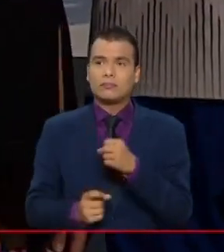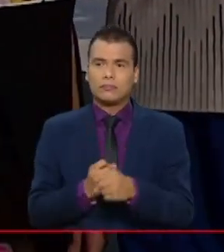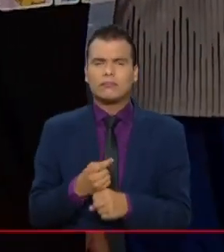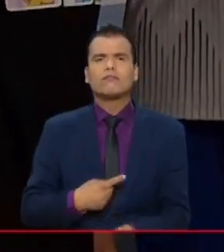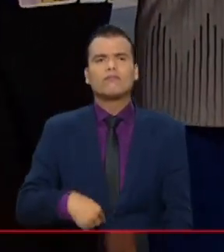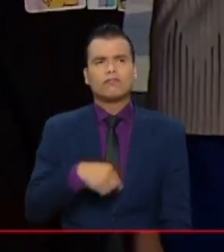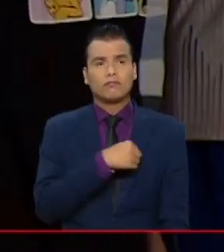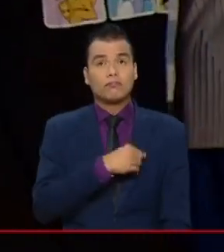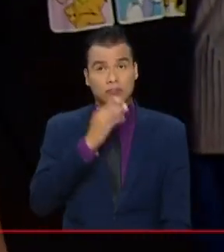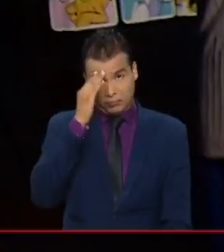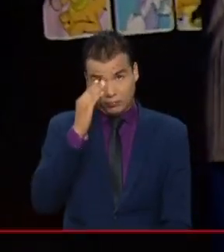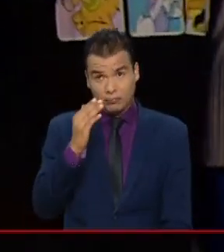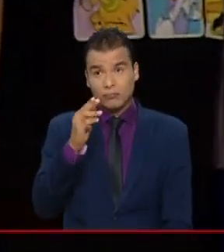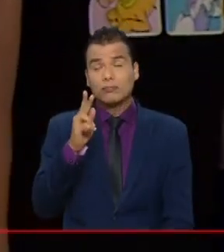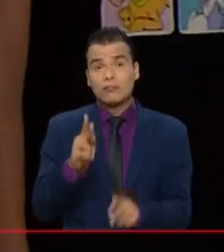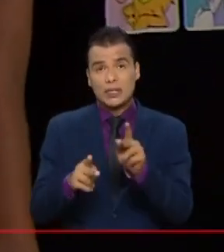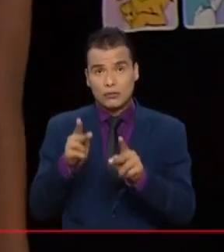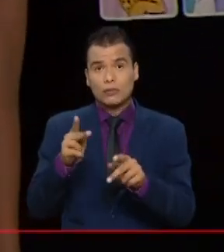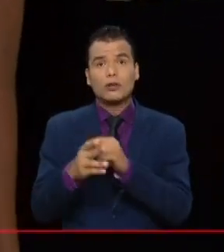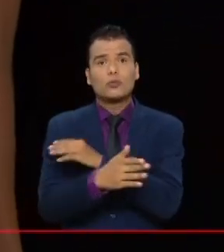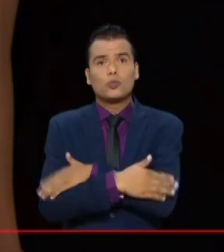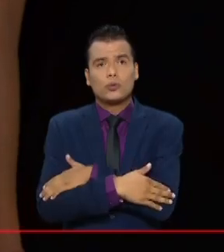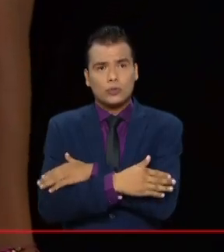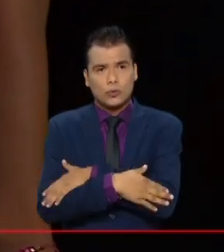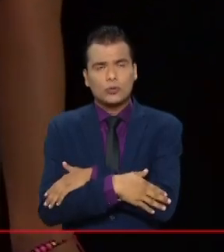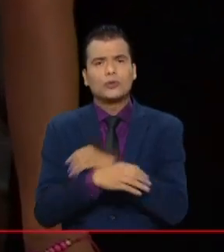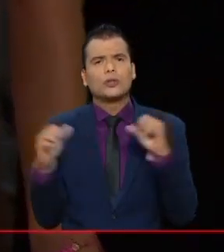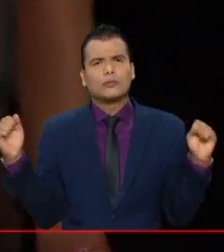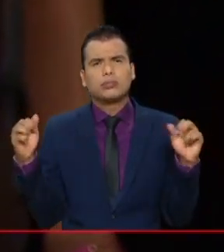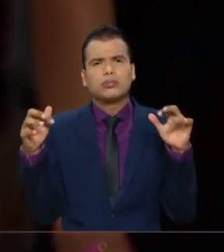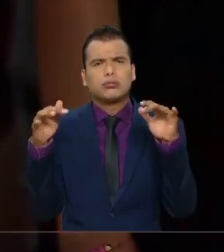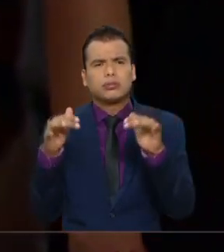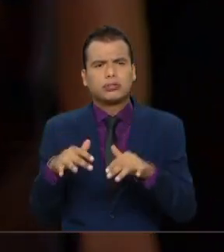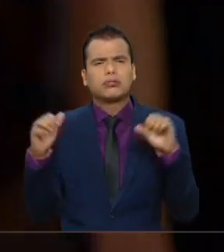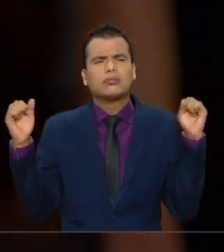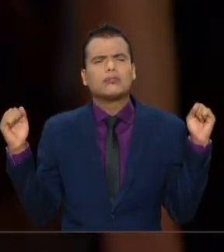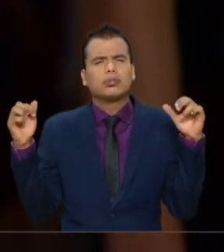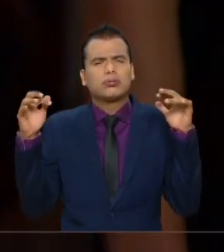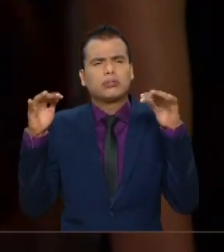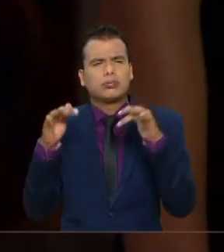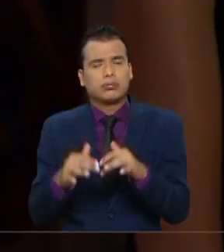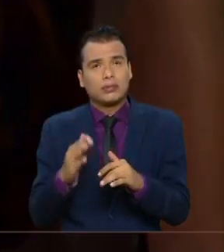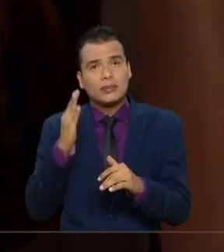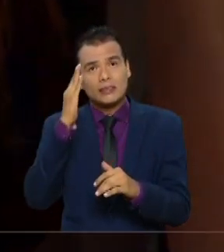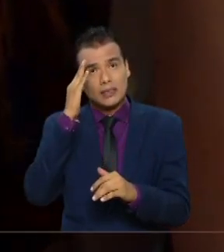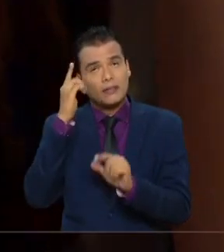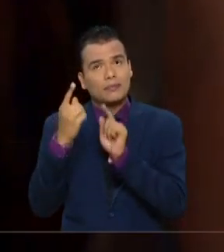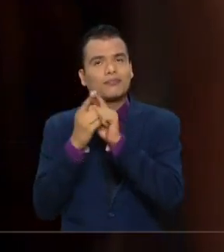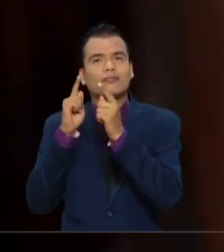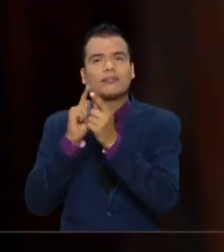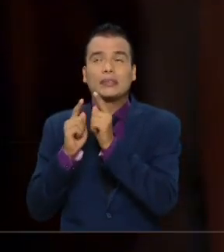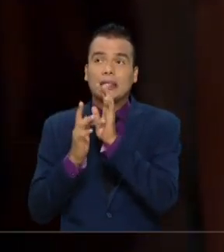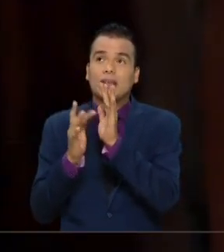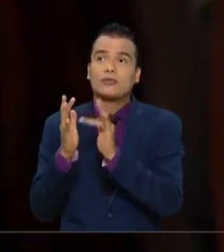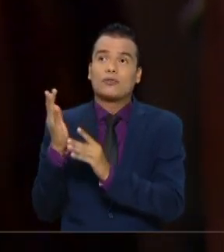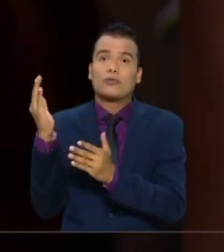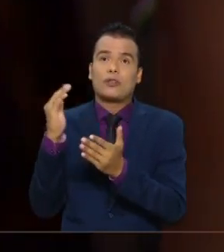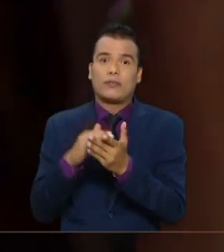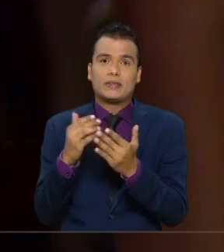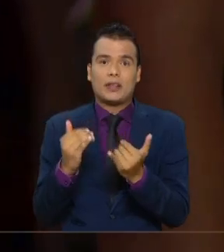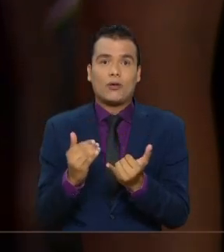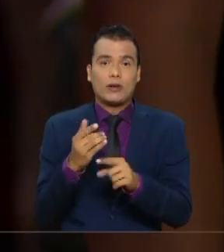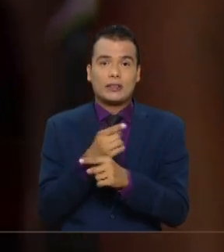estado asistiendo masivamente a los encuentros con el Señor en la liturgia de la